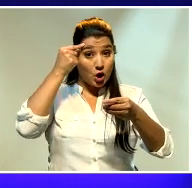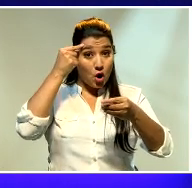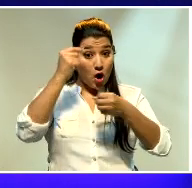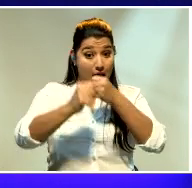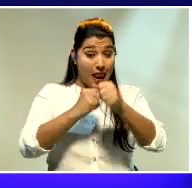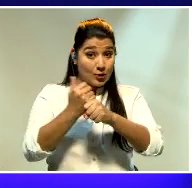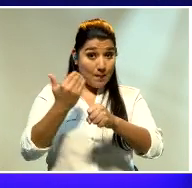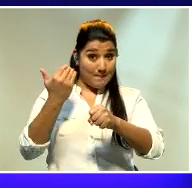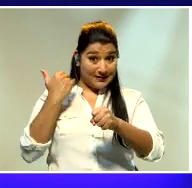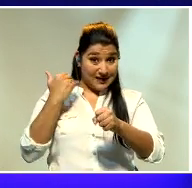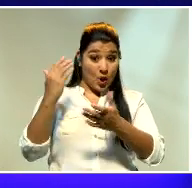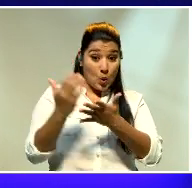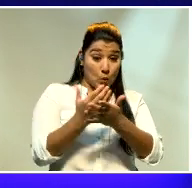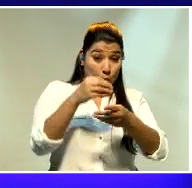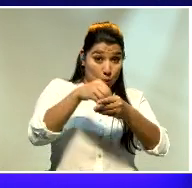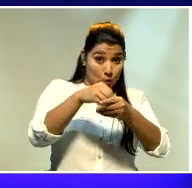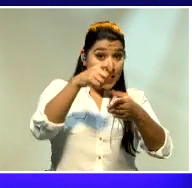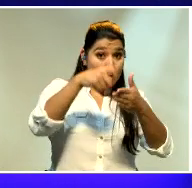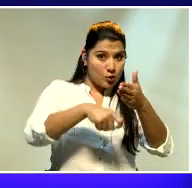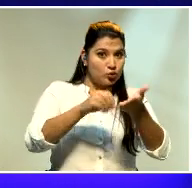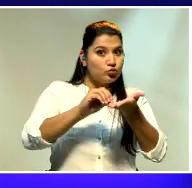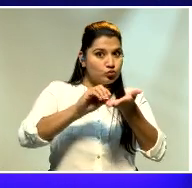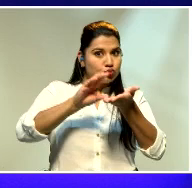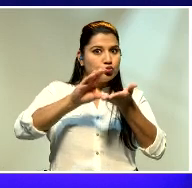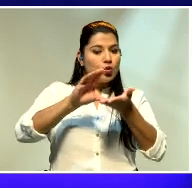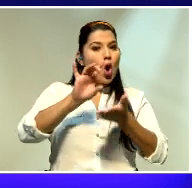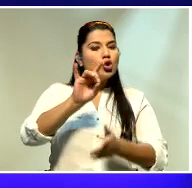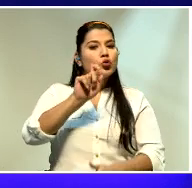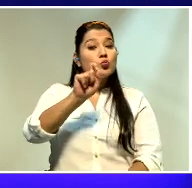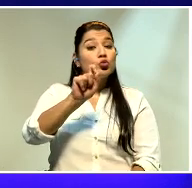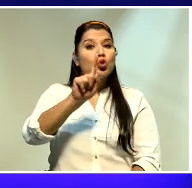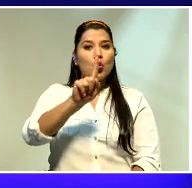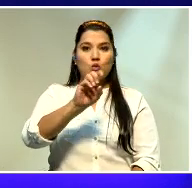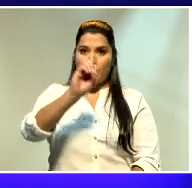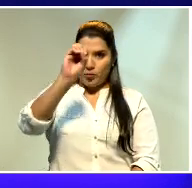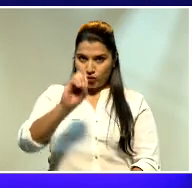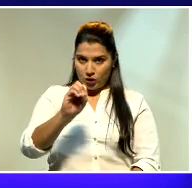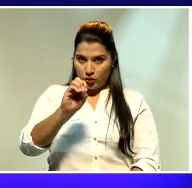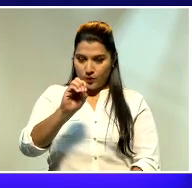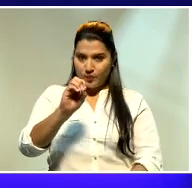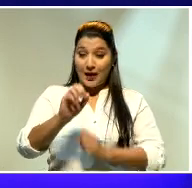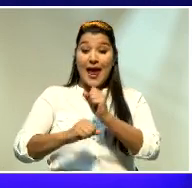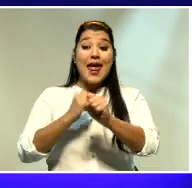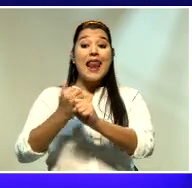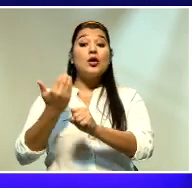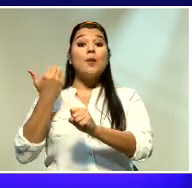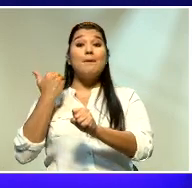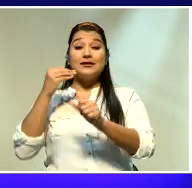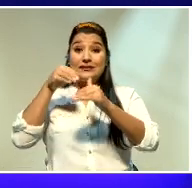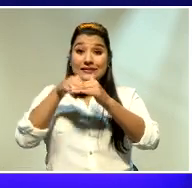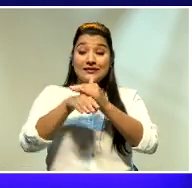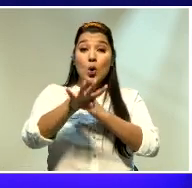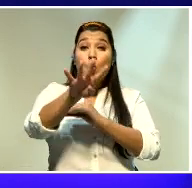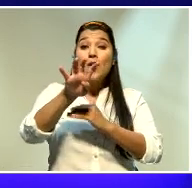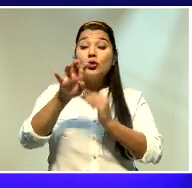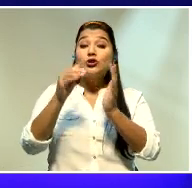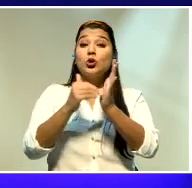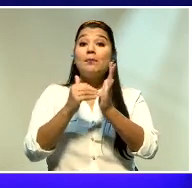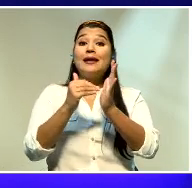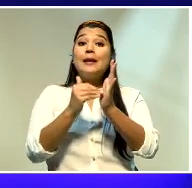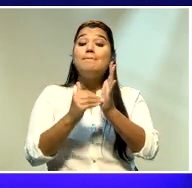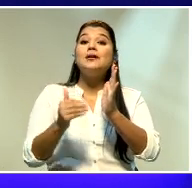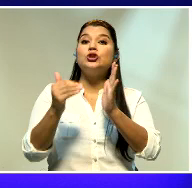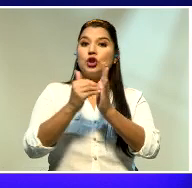en impuestos aumentaron un 8.1%. El año pasado ingresaron al Estado 400.000 millones